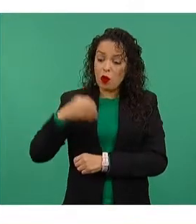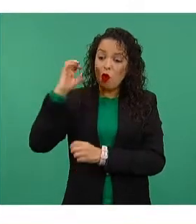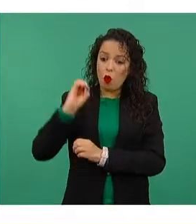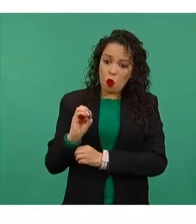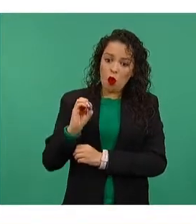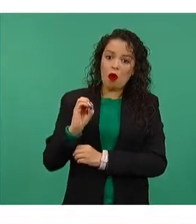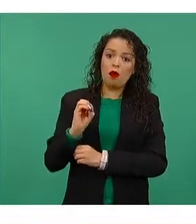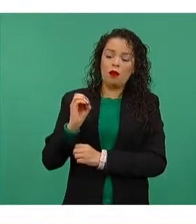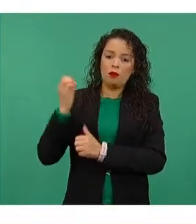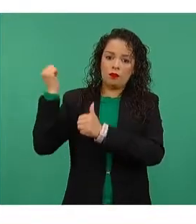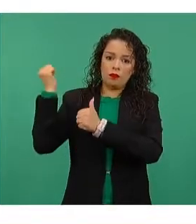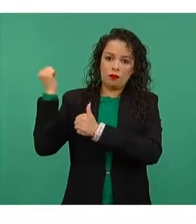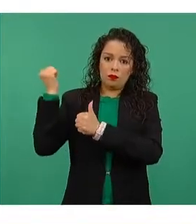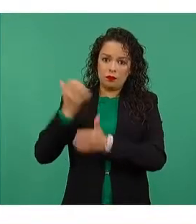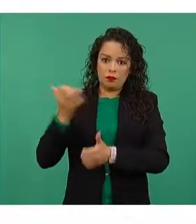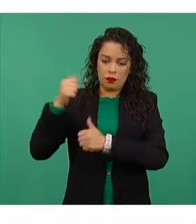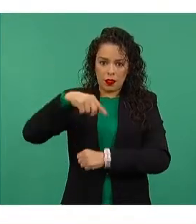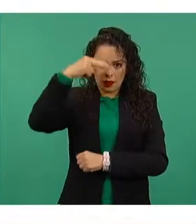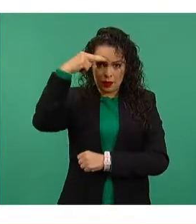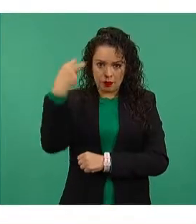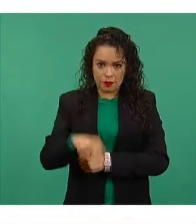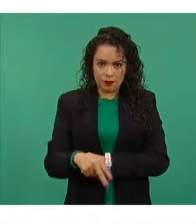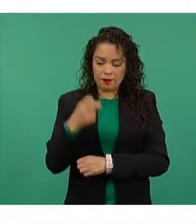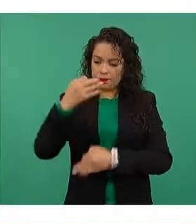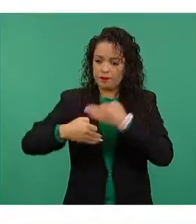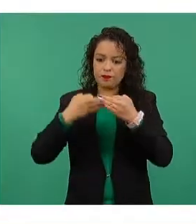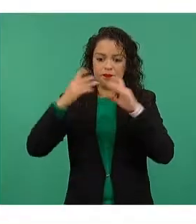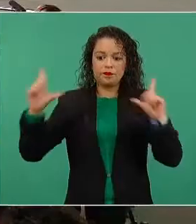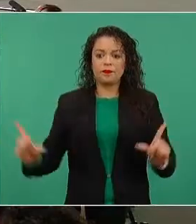importadas a México. Sería cuanto, señor presidente.